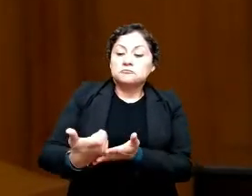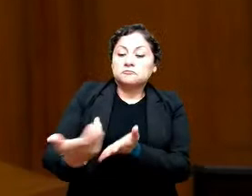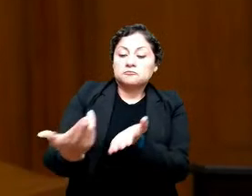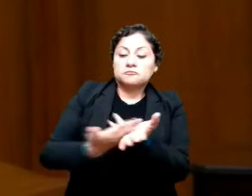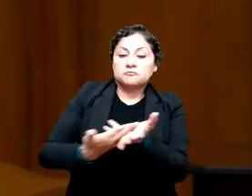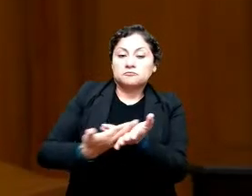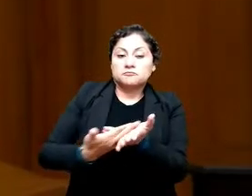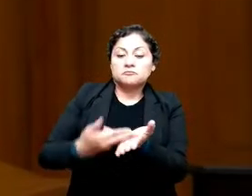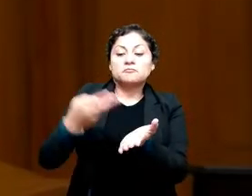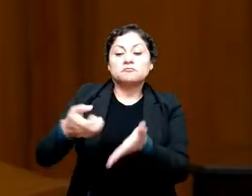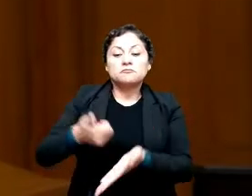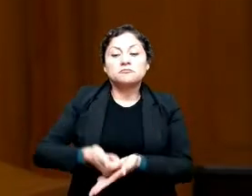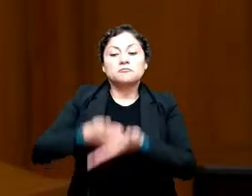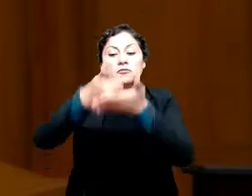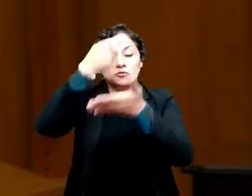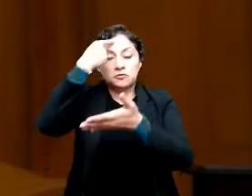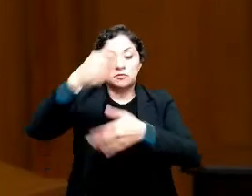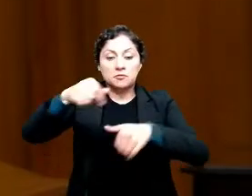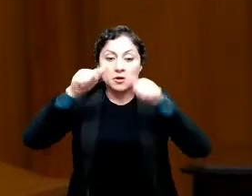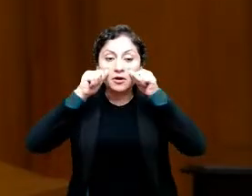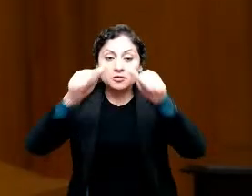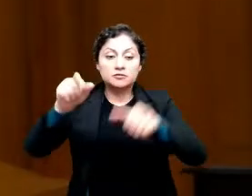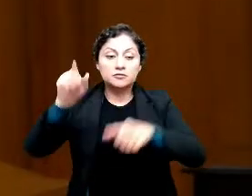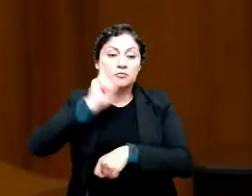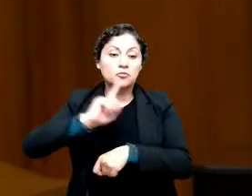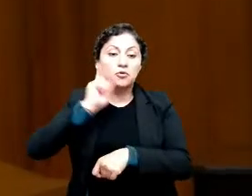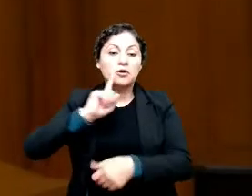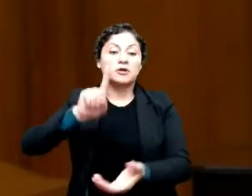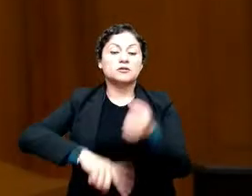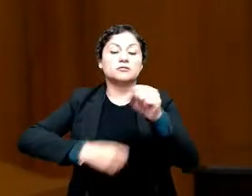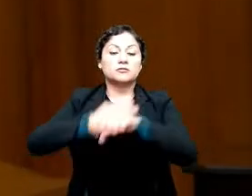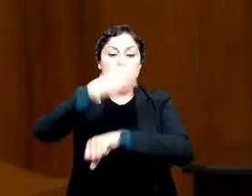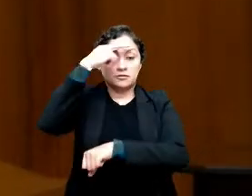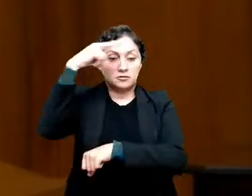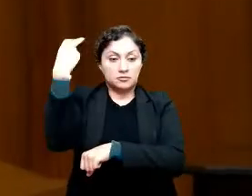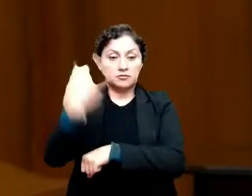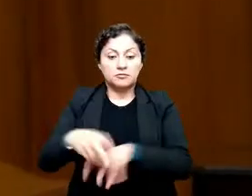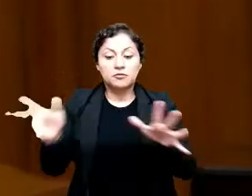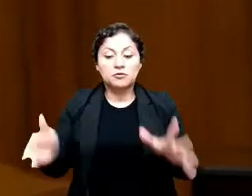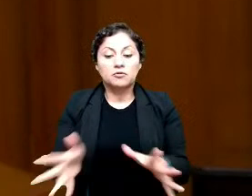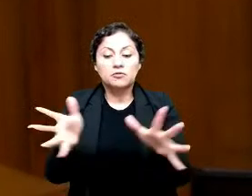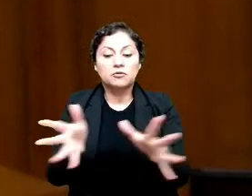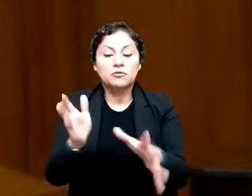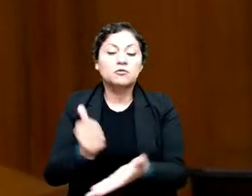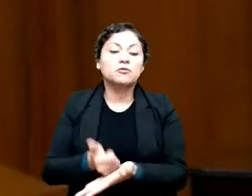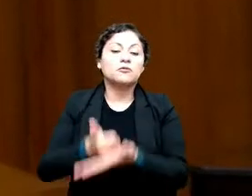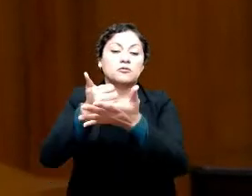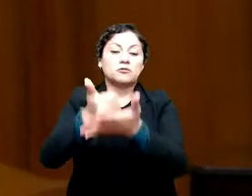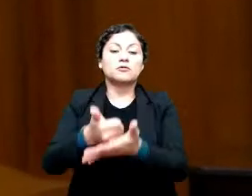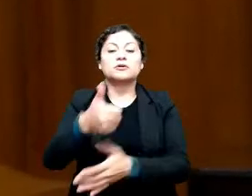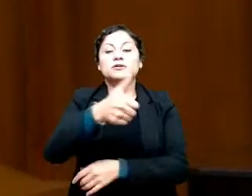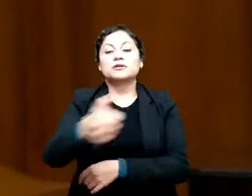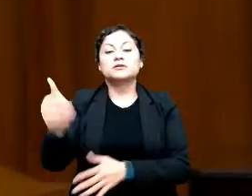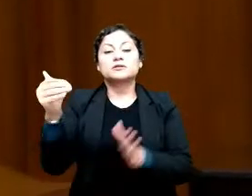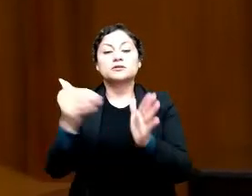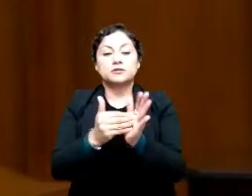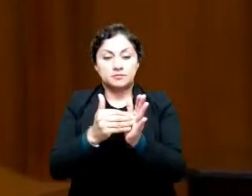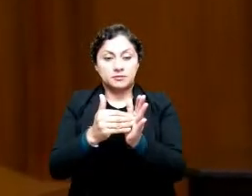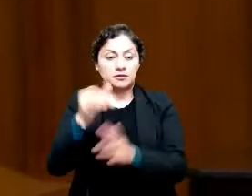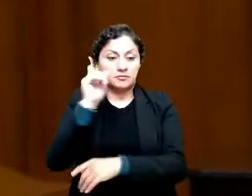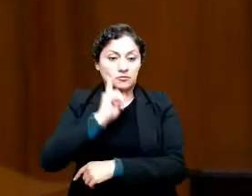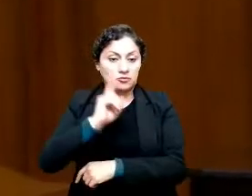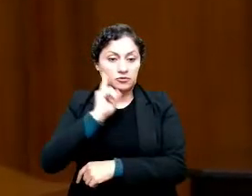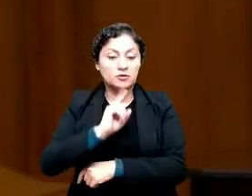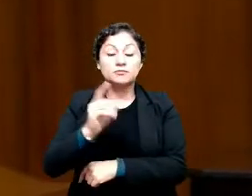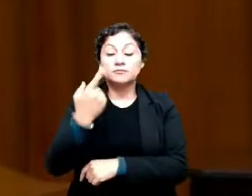de las políticas públicas las mujeres mexiquenses, favoreciendo a casi 600,000 de ellas.